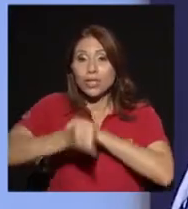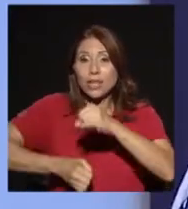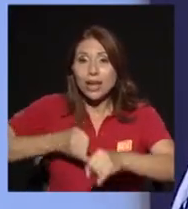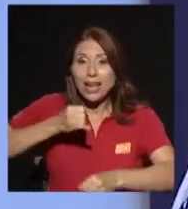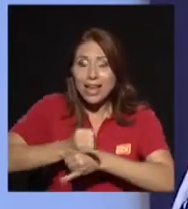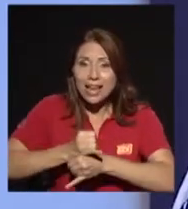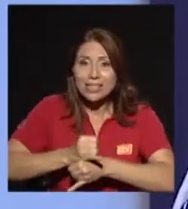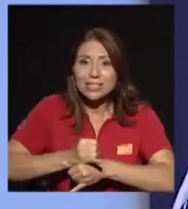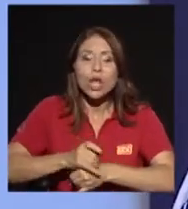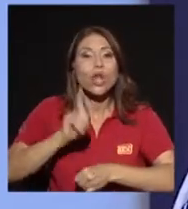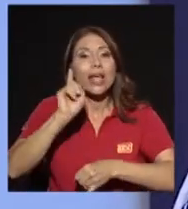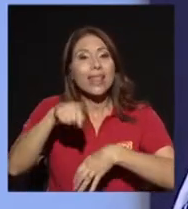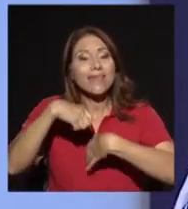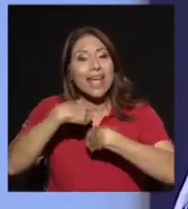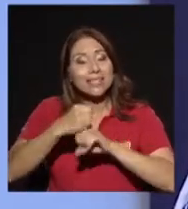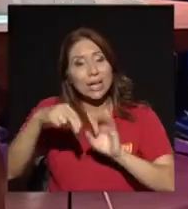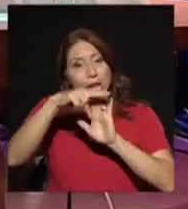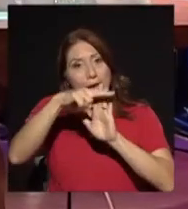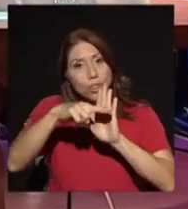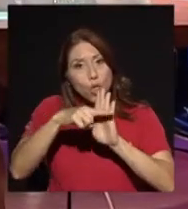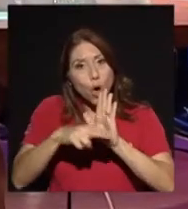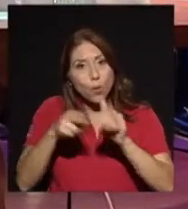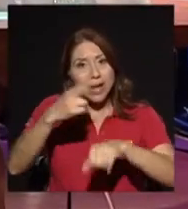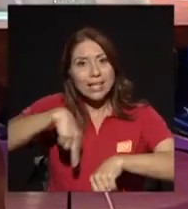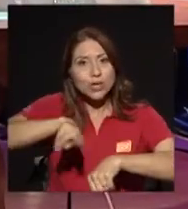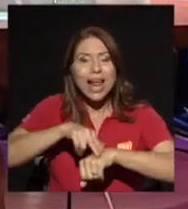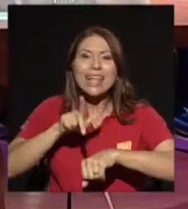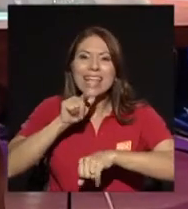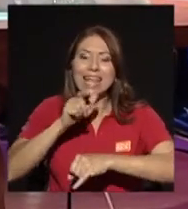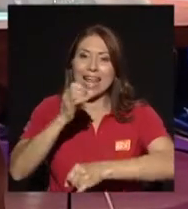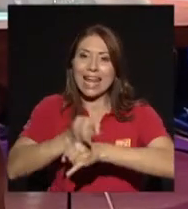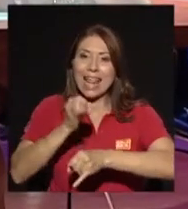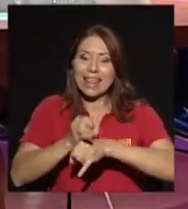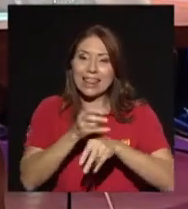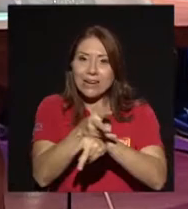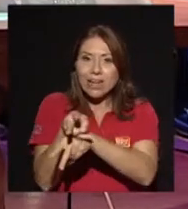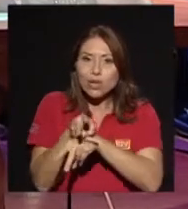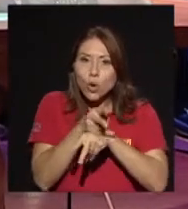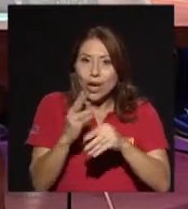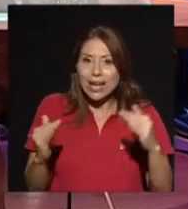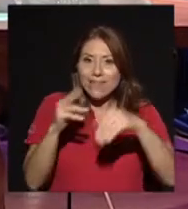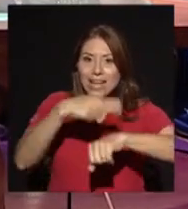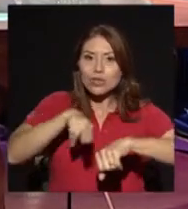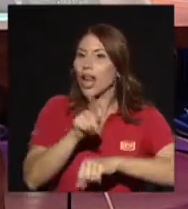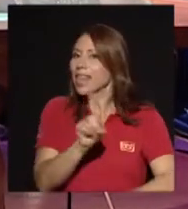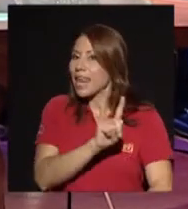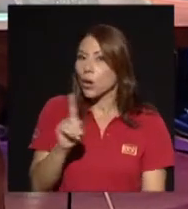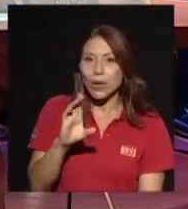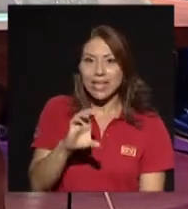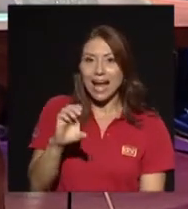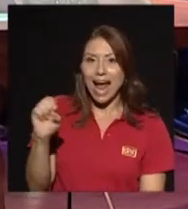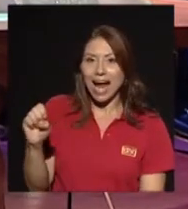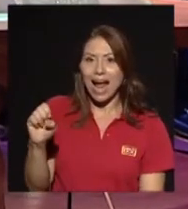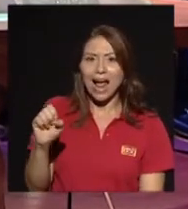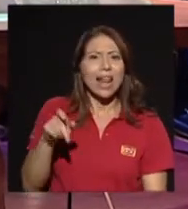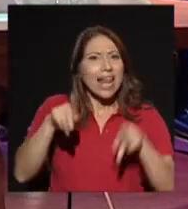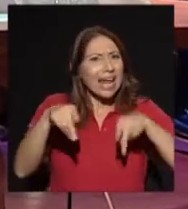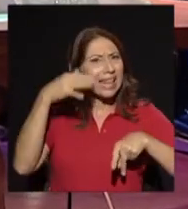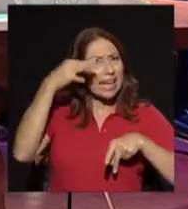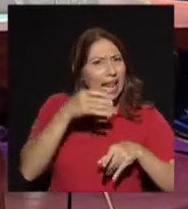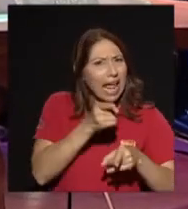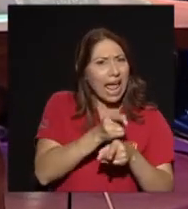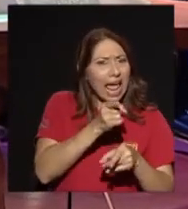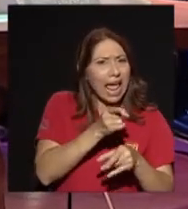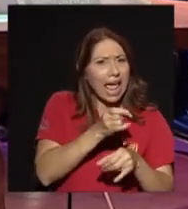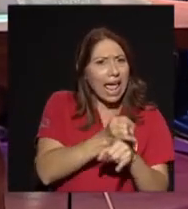tiene que marcar la norma nacional es el ente rector a nivel nacional, que no es la caja. La gente confunde ente rector, caja, no. La caja